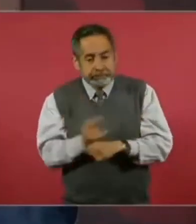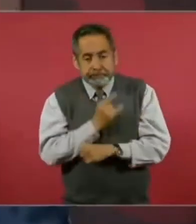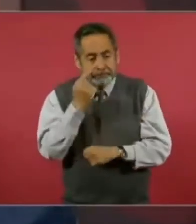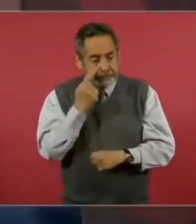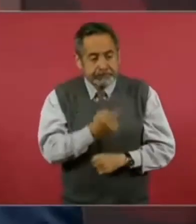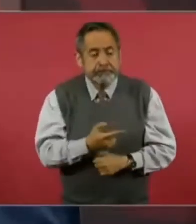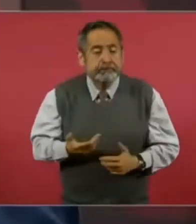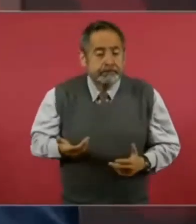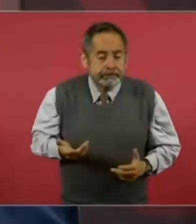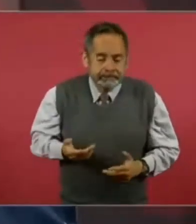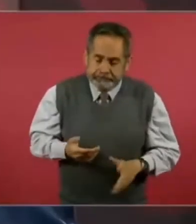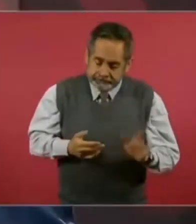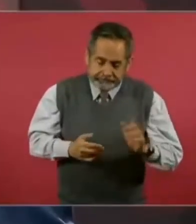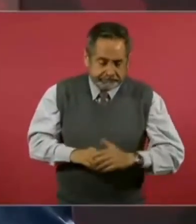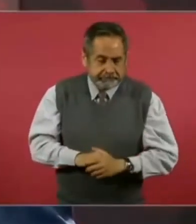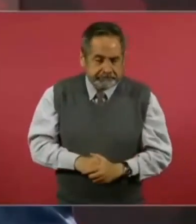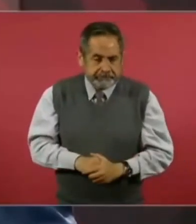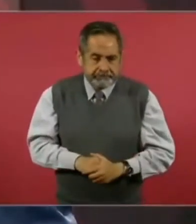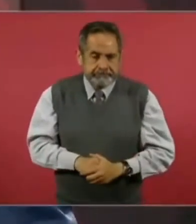Entonces,